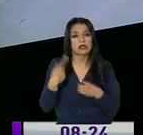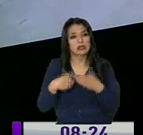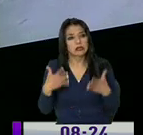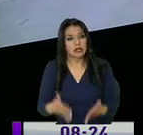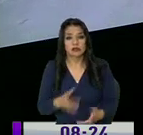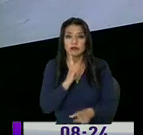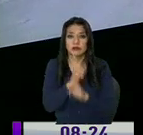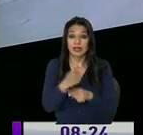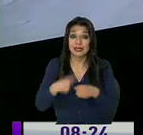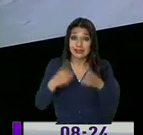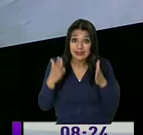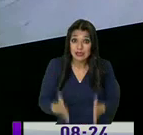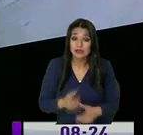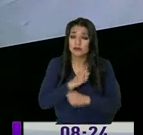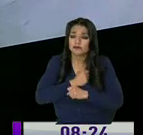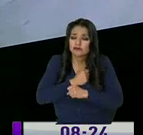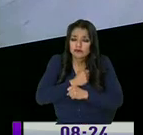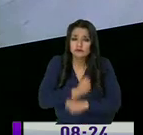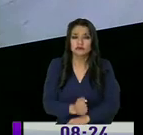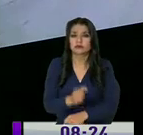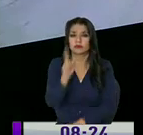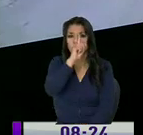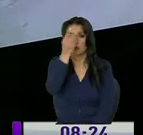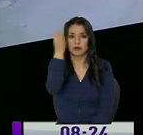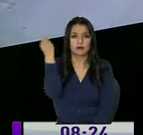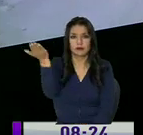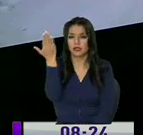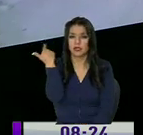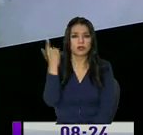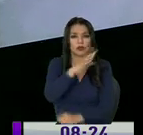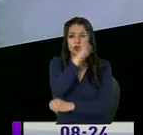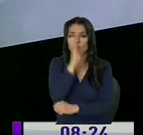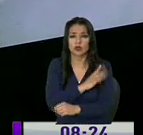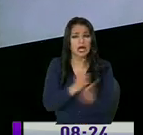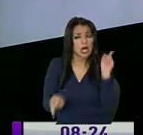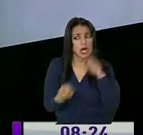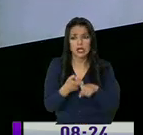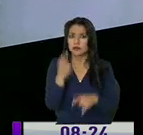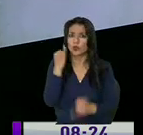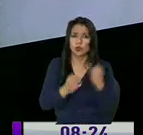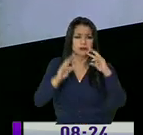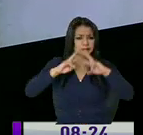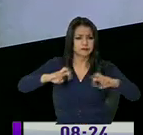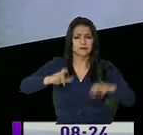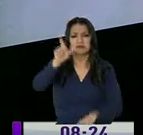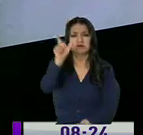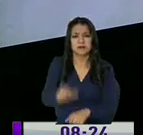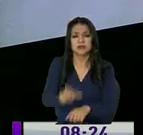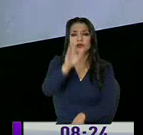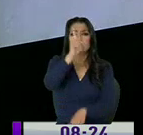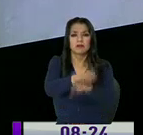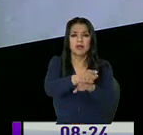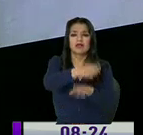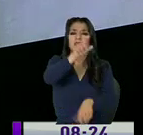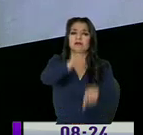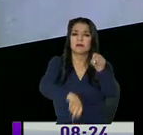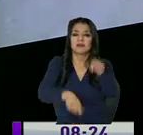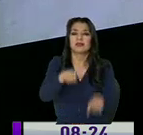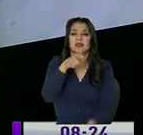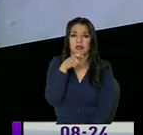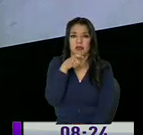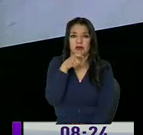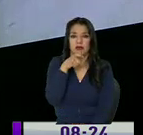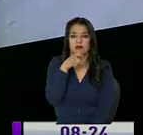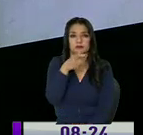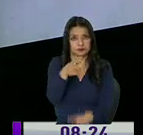que somos quiteños, no lo vamos a olvidar nunca y buscaremos hasta el último para averiguar quién ordenó que nos destruyan la ciudad. Andreita,